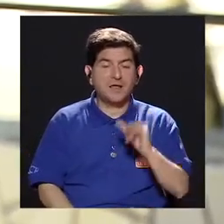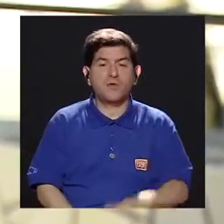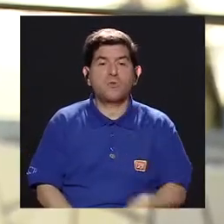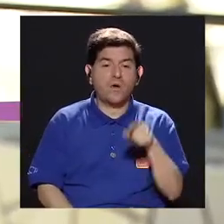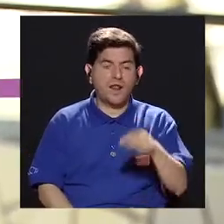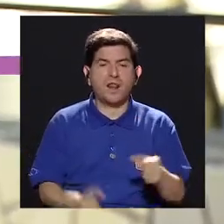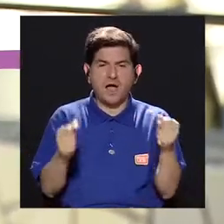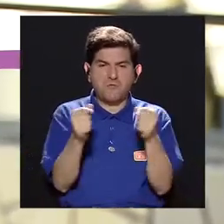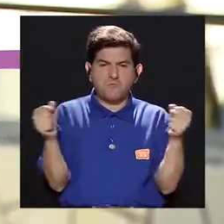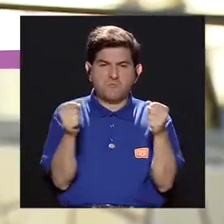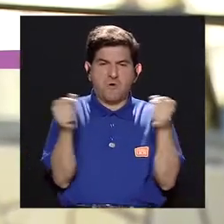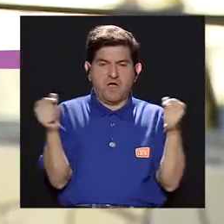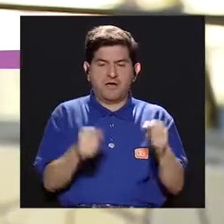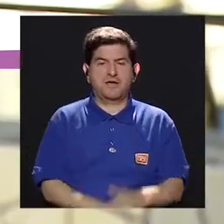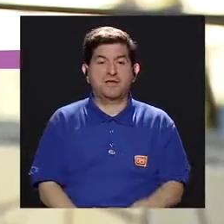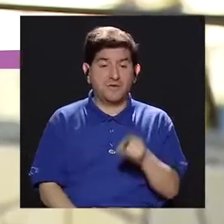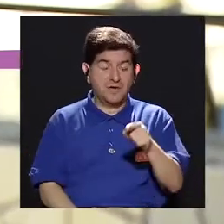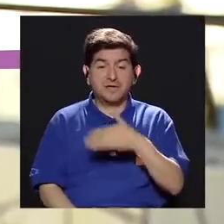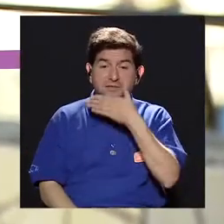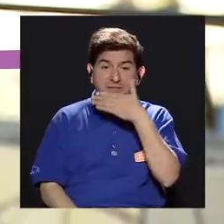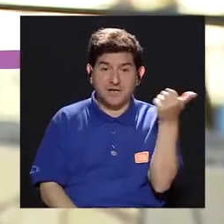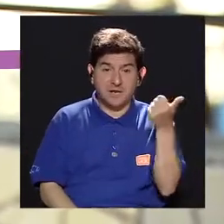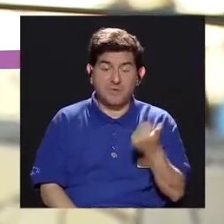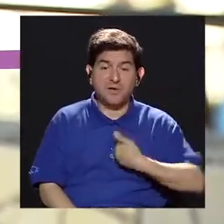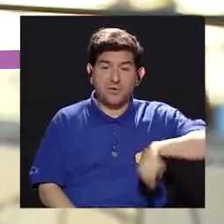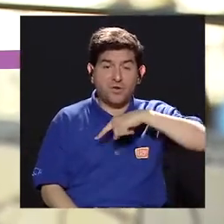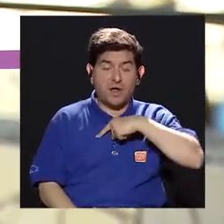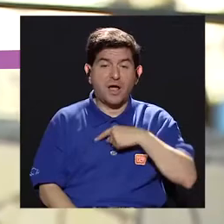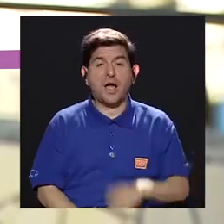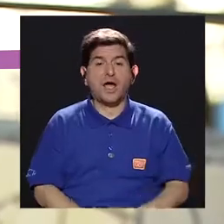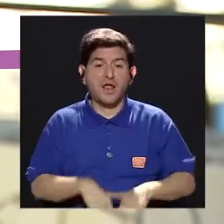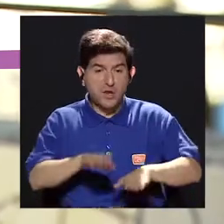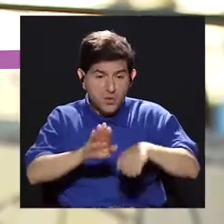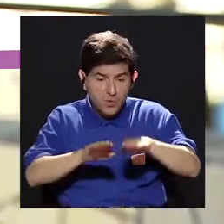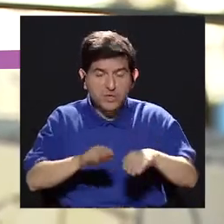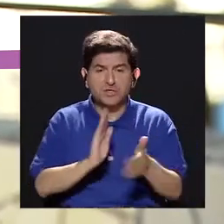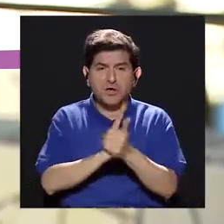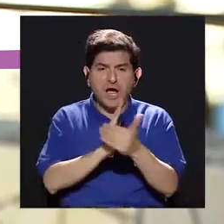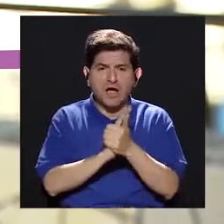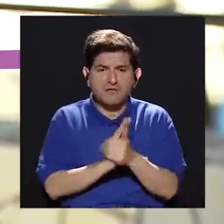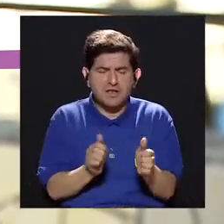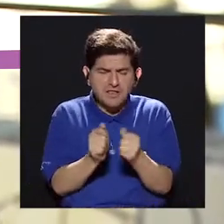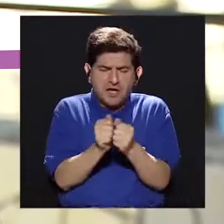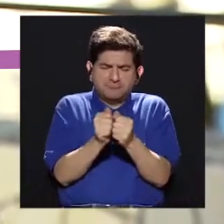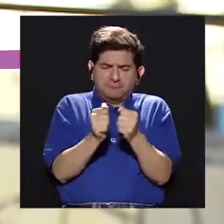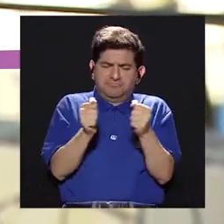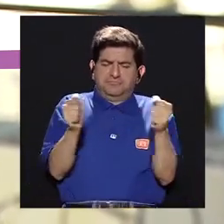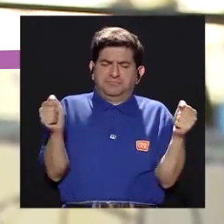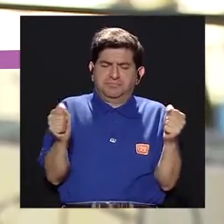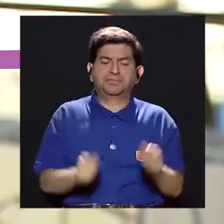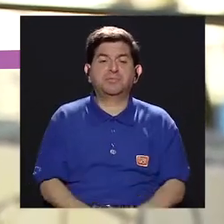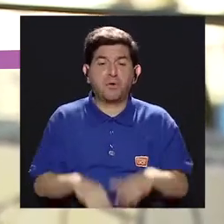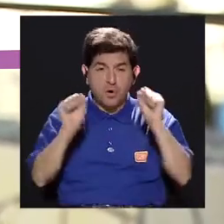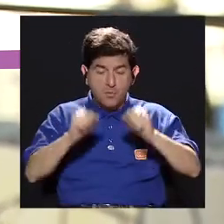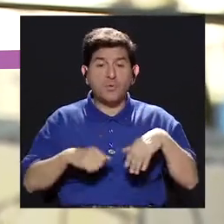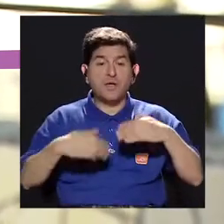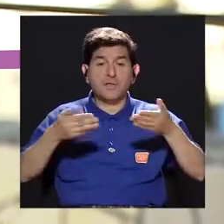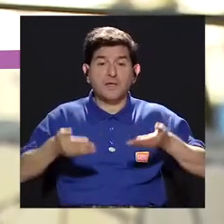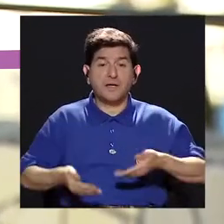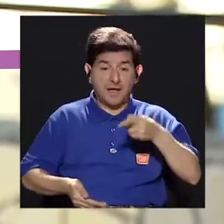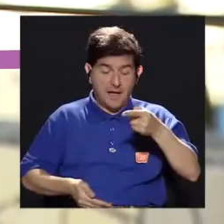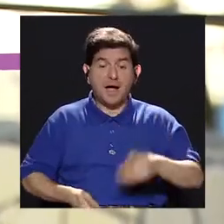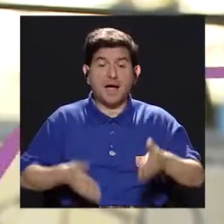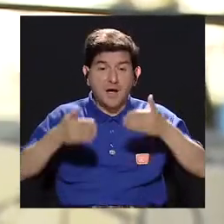el cuero. El cuero es lo más noble para nuestros pies, tiene una capacidad de estirarse, tiene capacidad de transpirar,